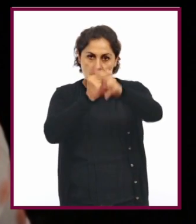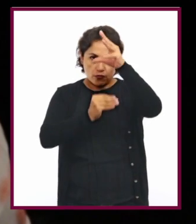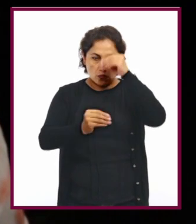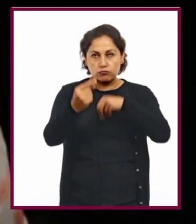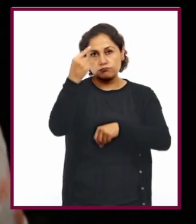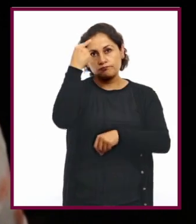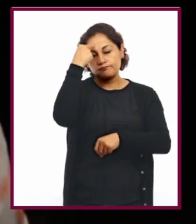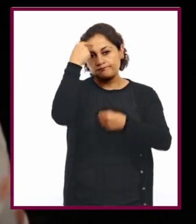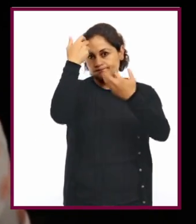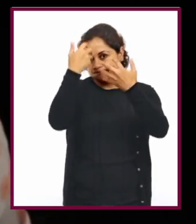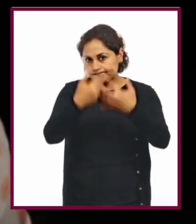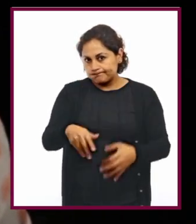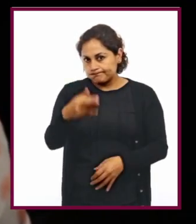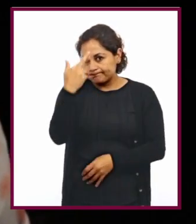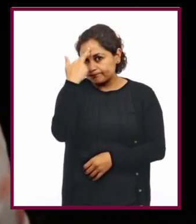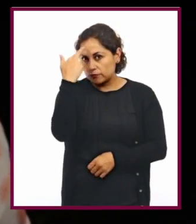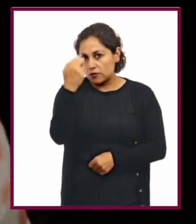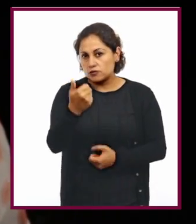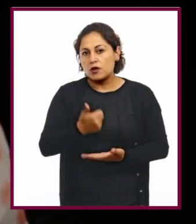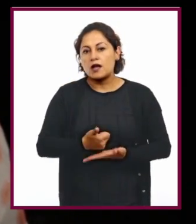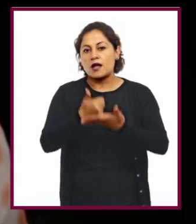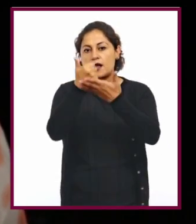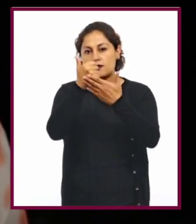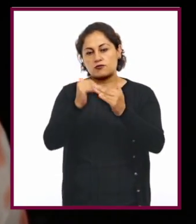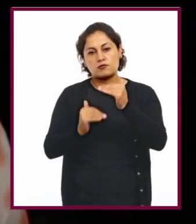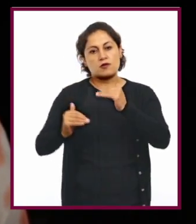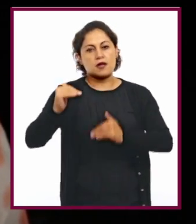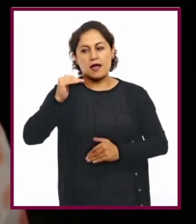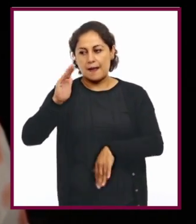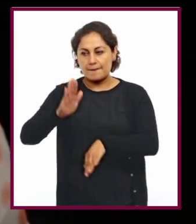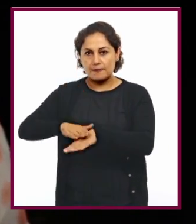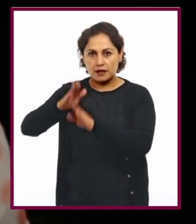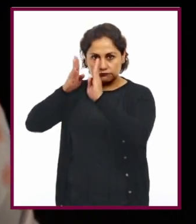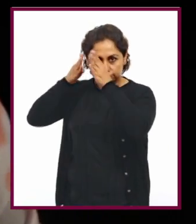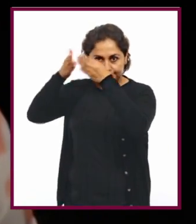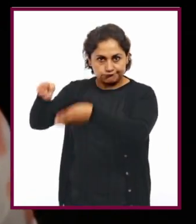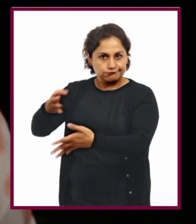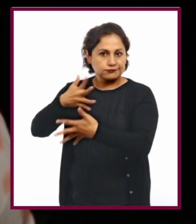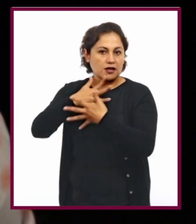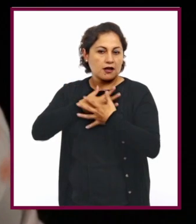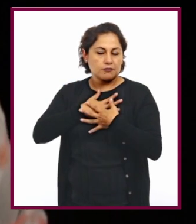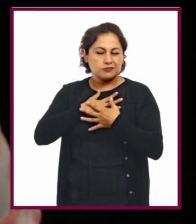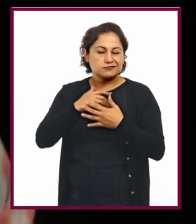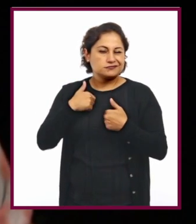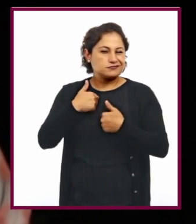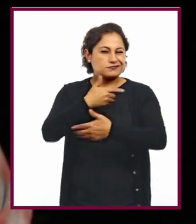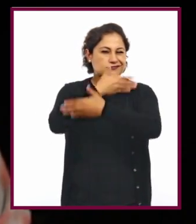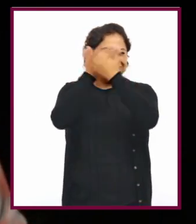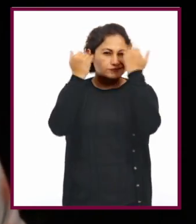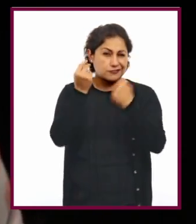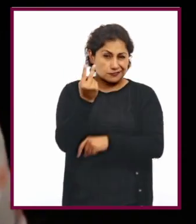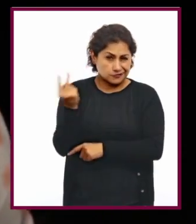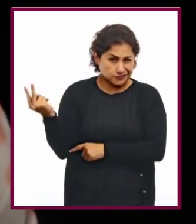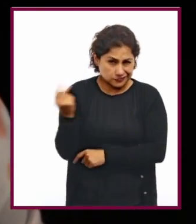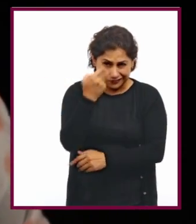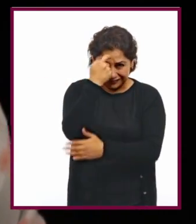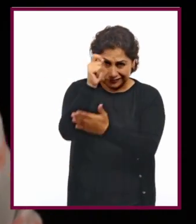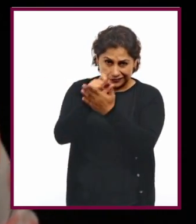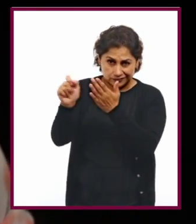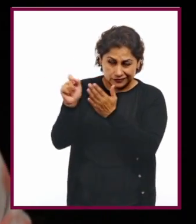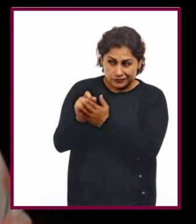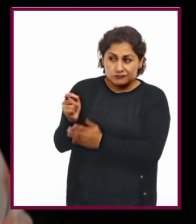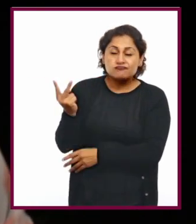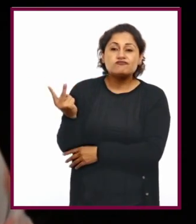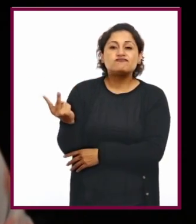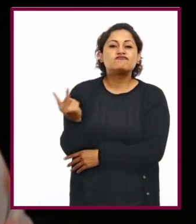educación y la razón para que prevalezca en nosotros el amor a la vida. No sé, tal vez pienso que Nietzsche y Freud